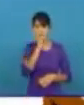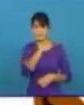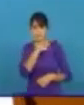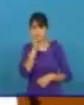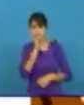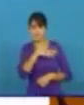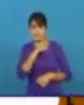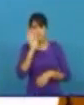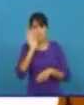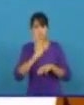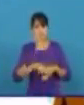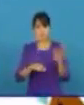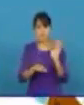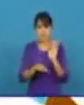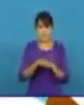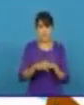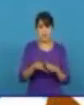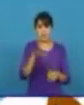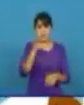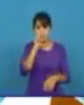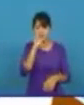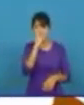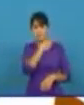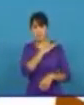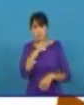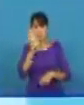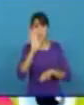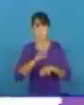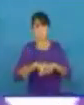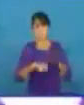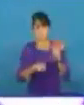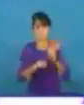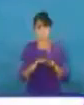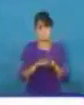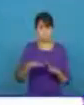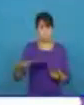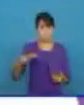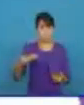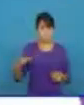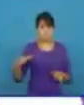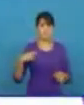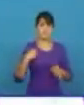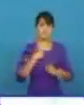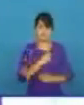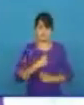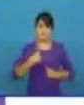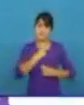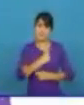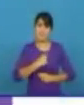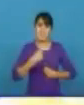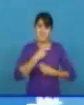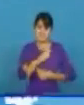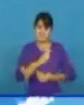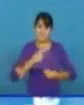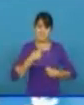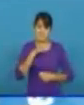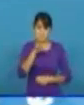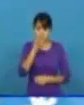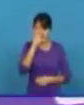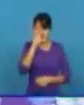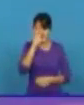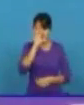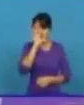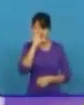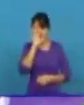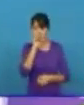La pata tiene olor a pata, la pata tiene olor a pata, le falta agua y jabón. Pata,